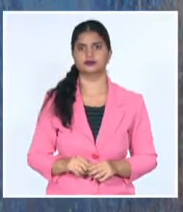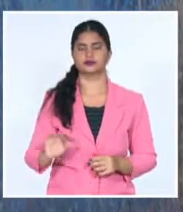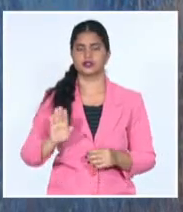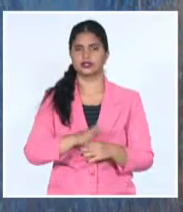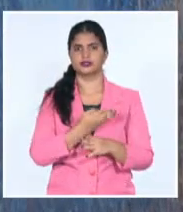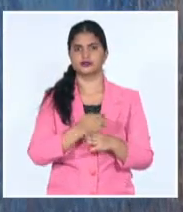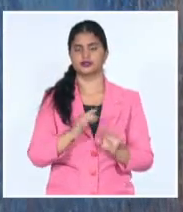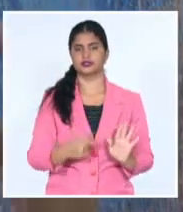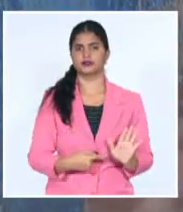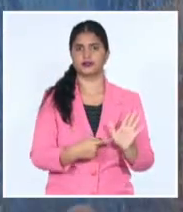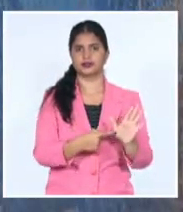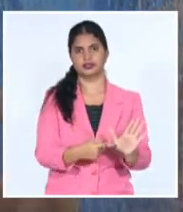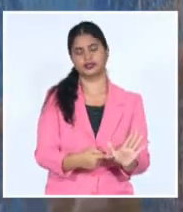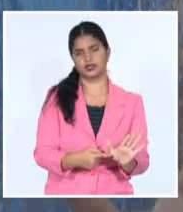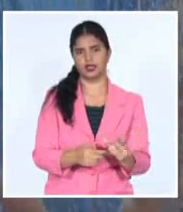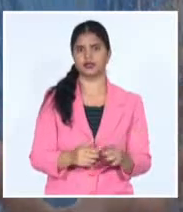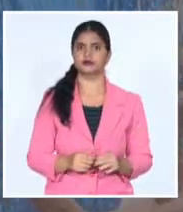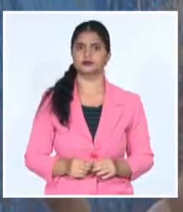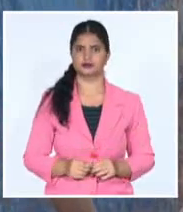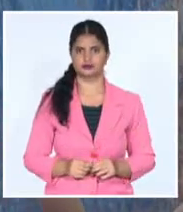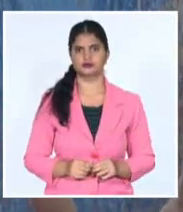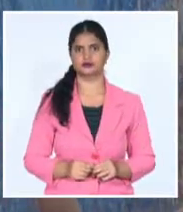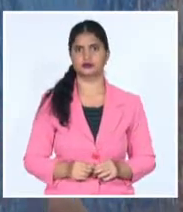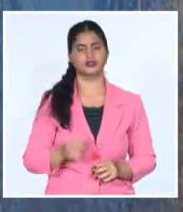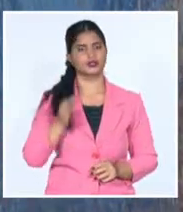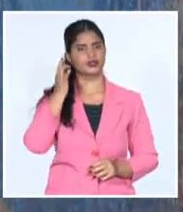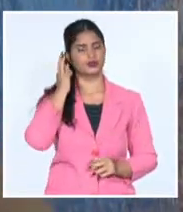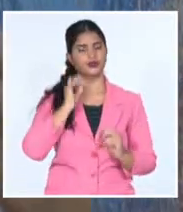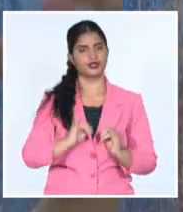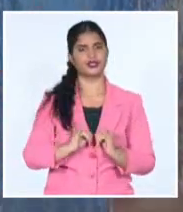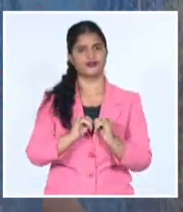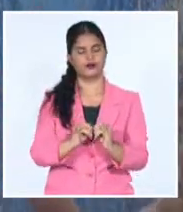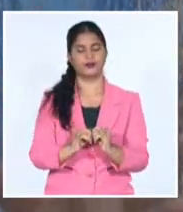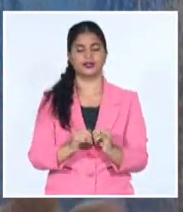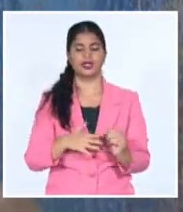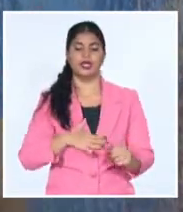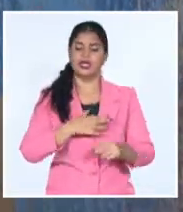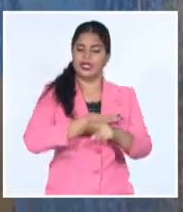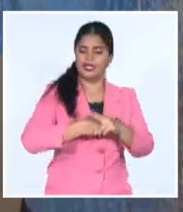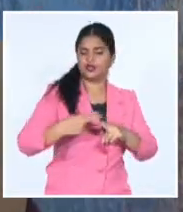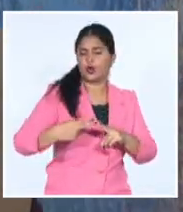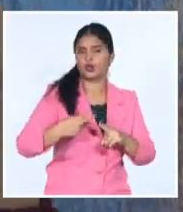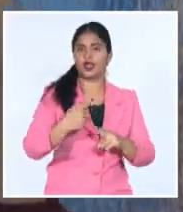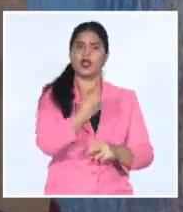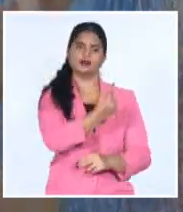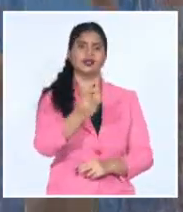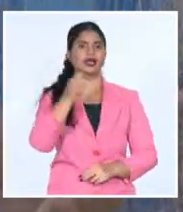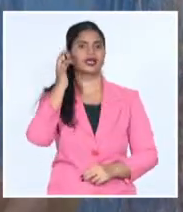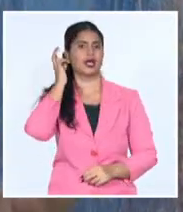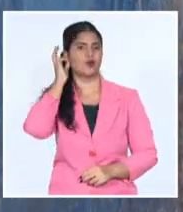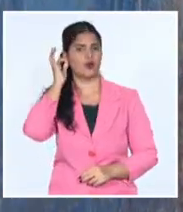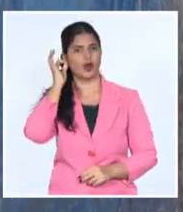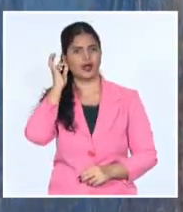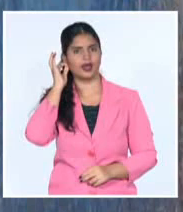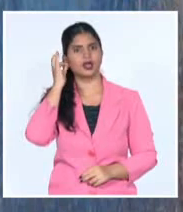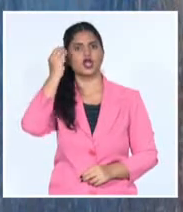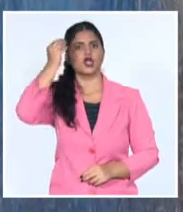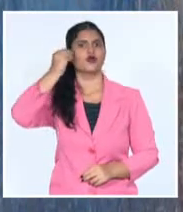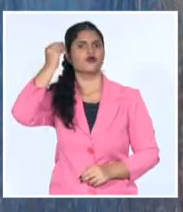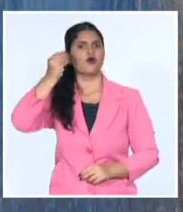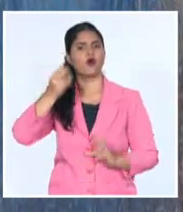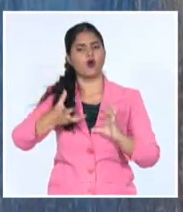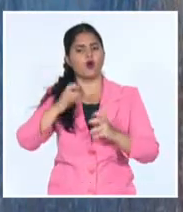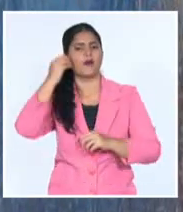ellas su soliloquio con las obras, sus obsesiones, las cosas que están en cada